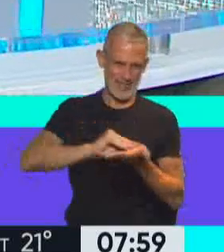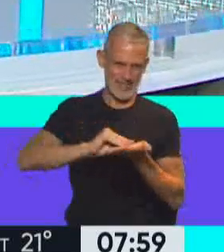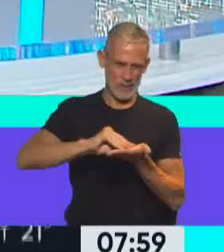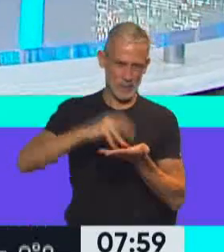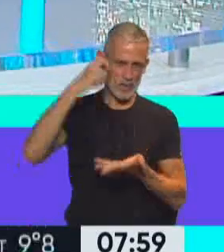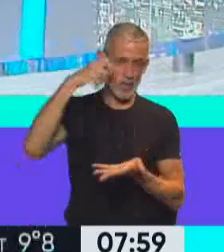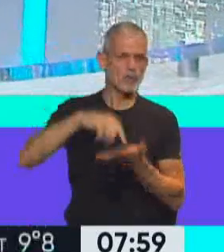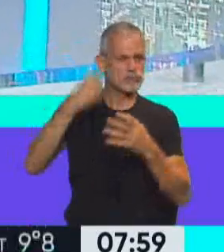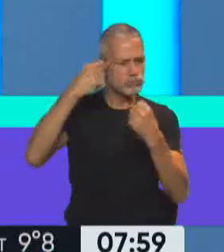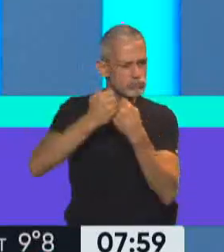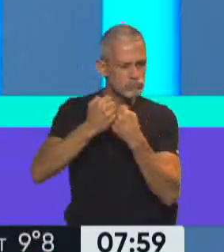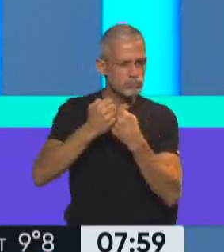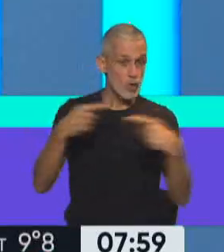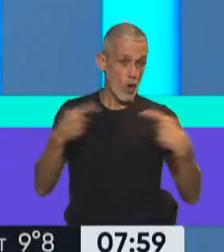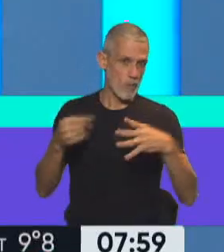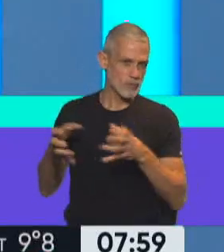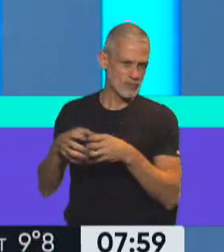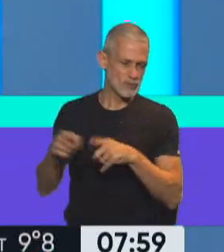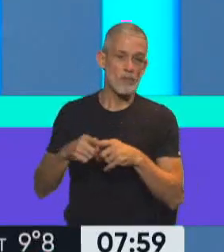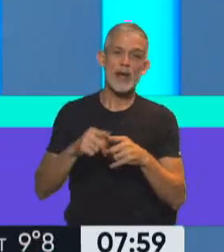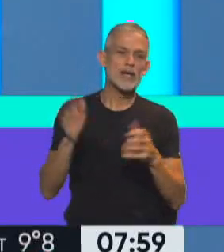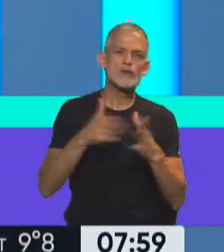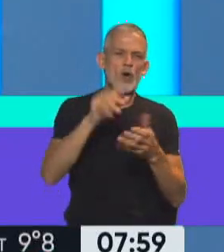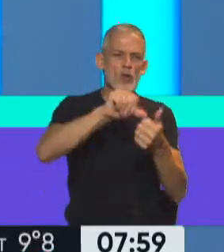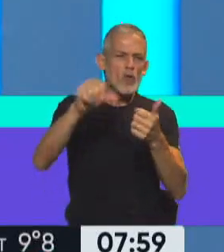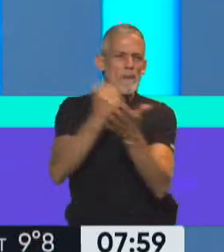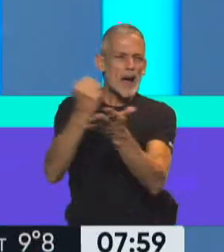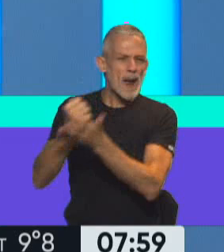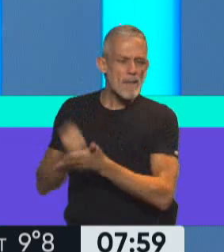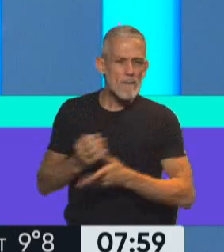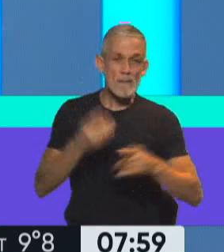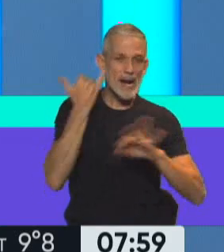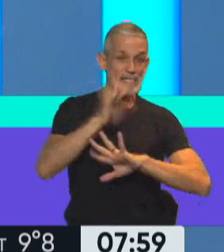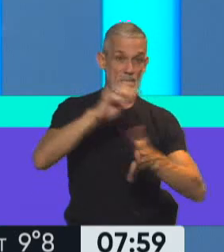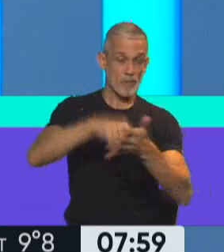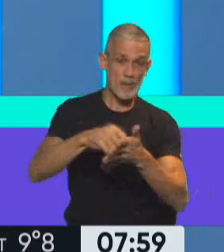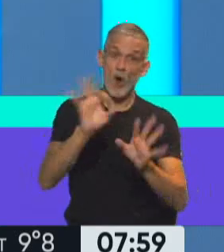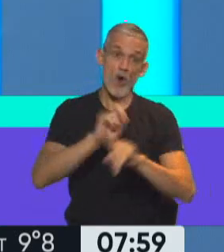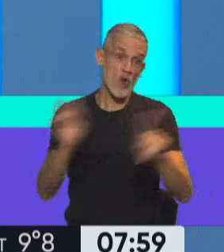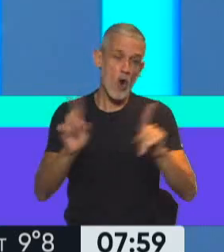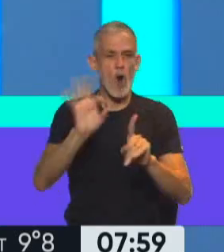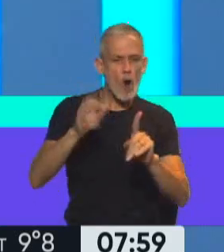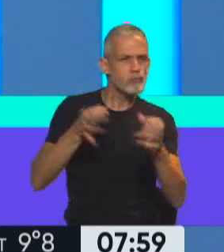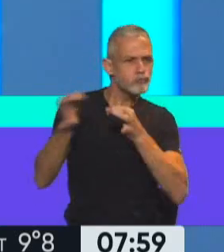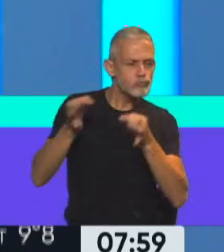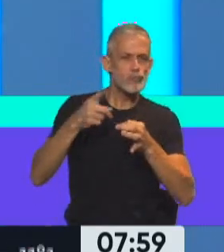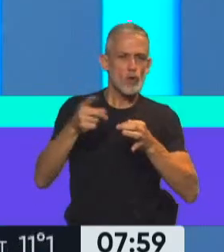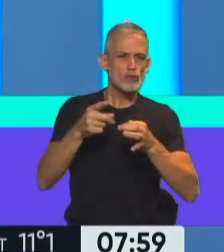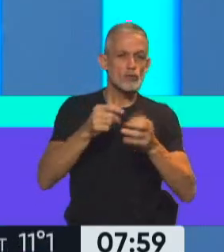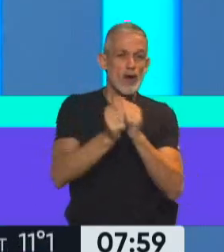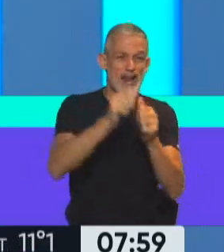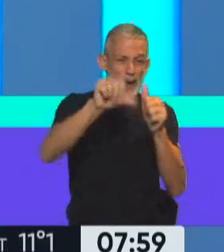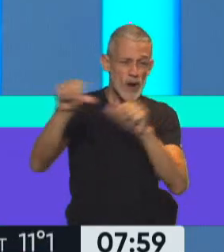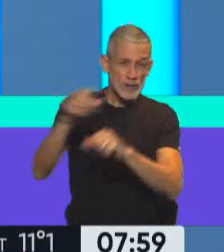en acuerdo con la oposición para que todos los laboratorios que hayan cerrado acuerdos o no, o que estén entablando negociaciones con el